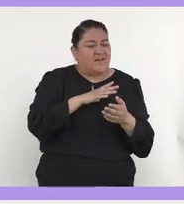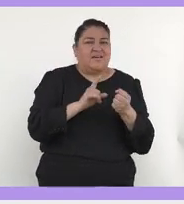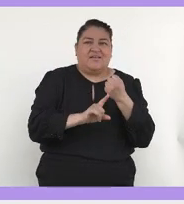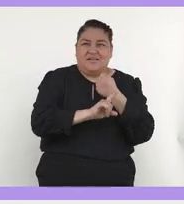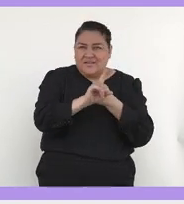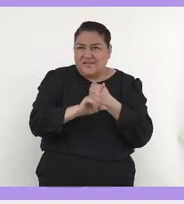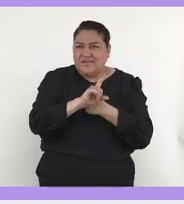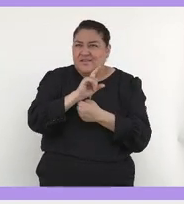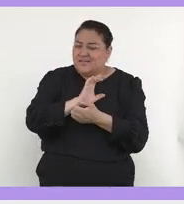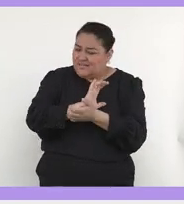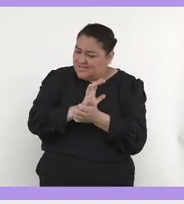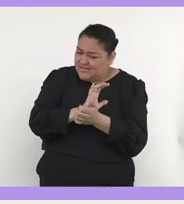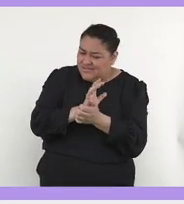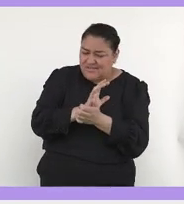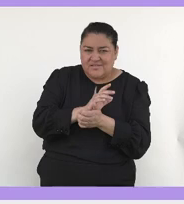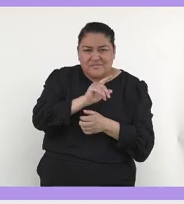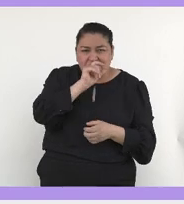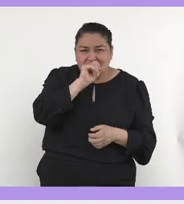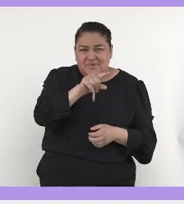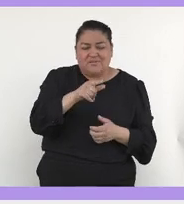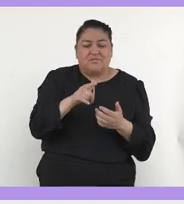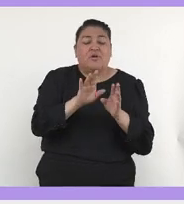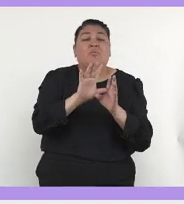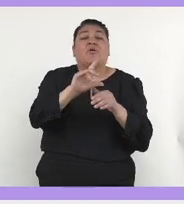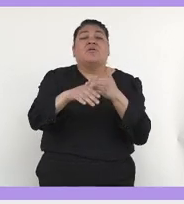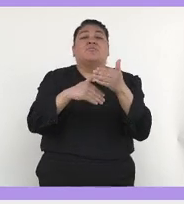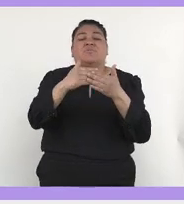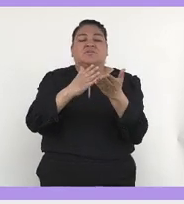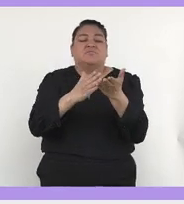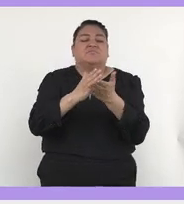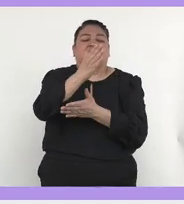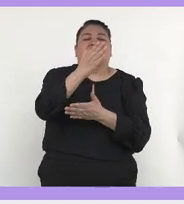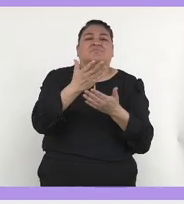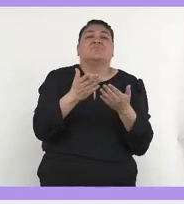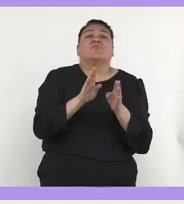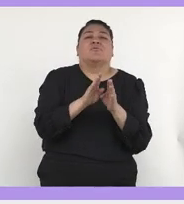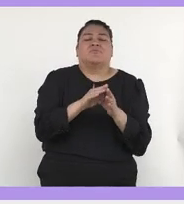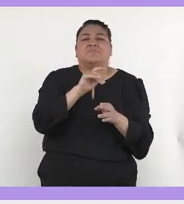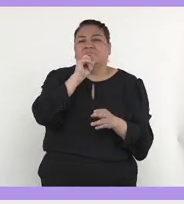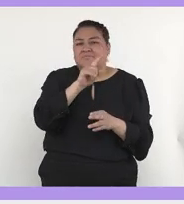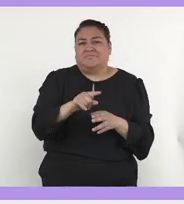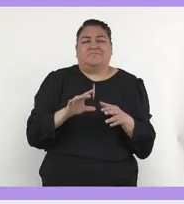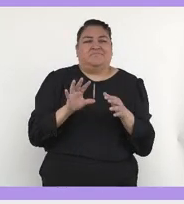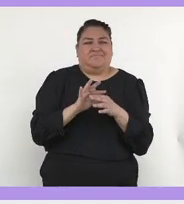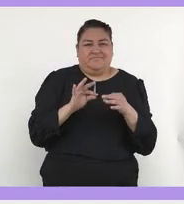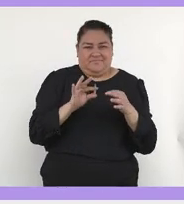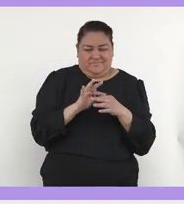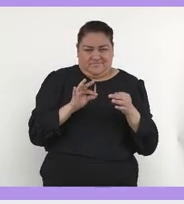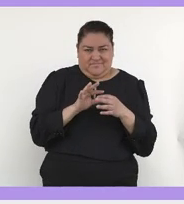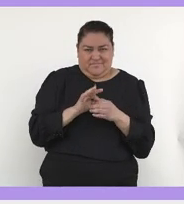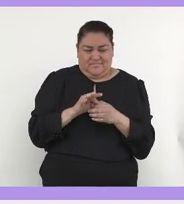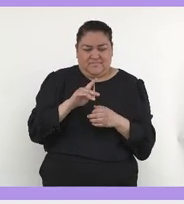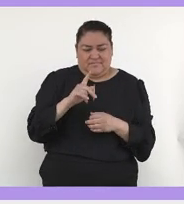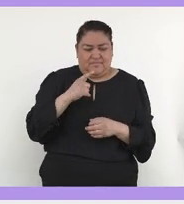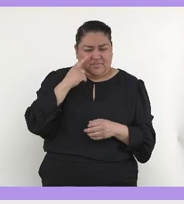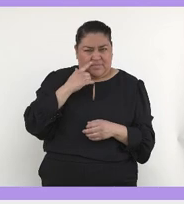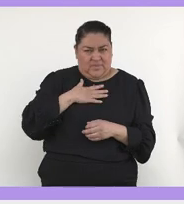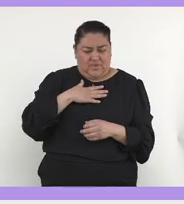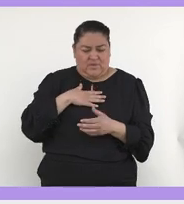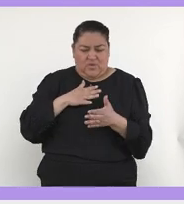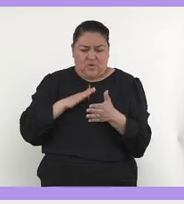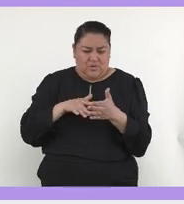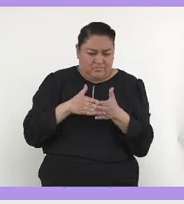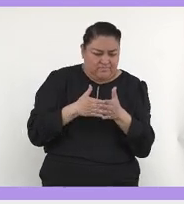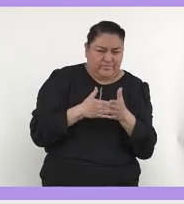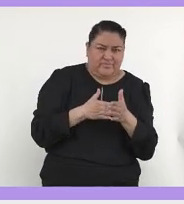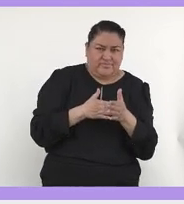de de drama y superación a la vez Pero conforme iba topandome esas trabas